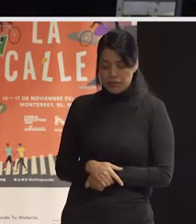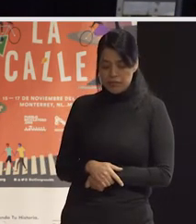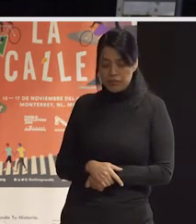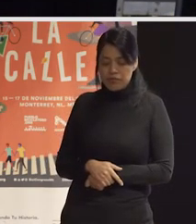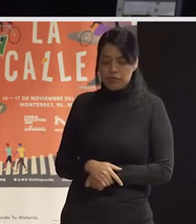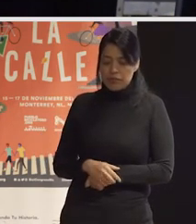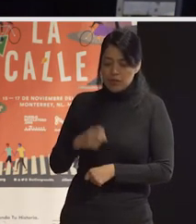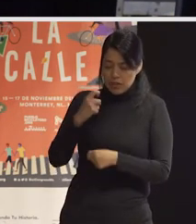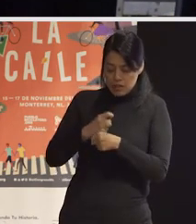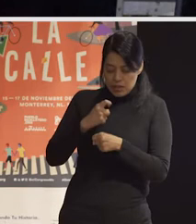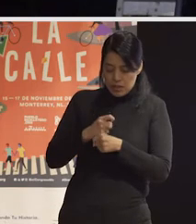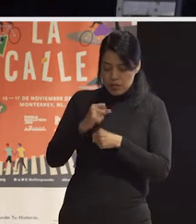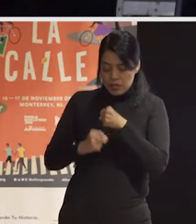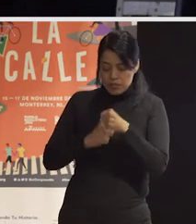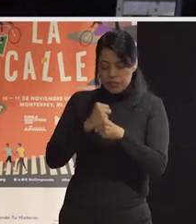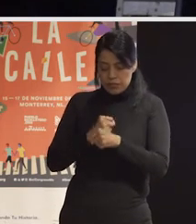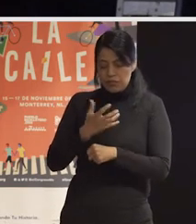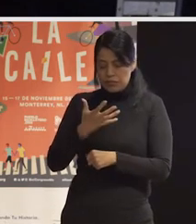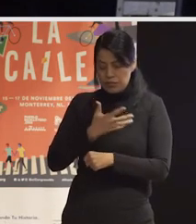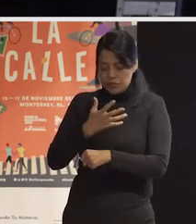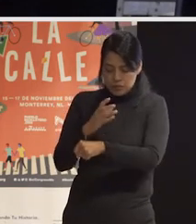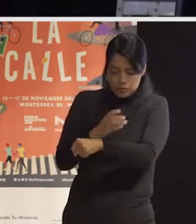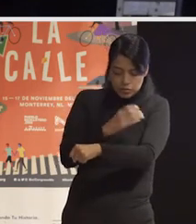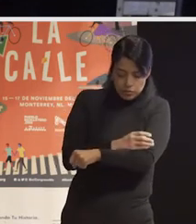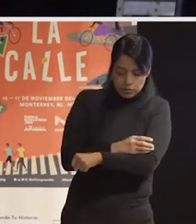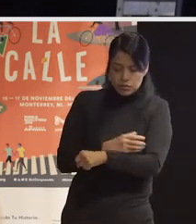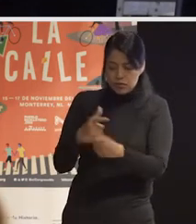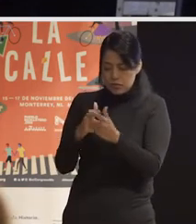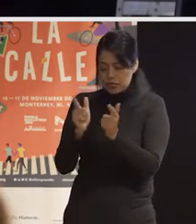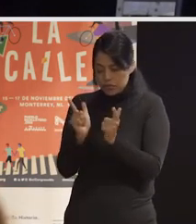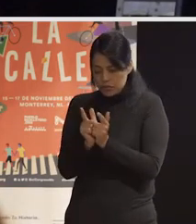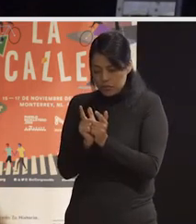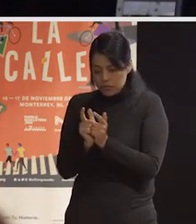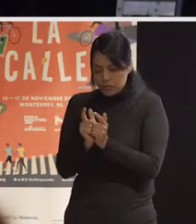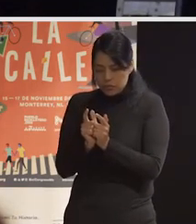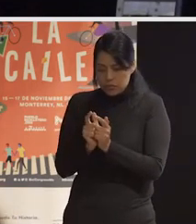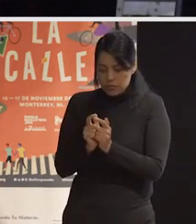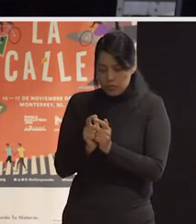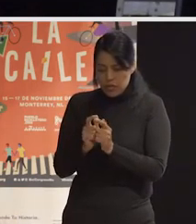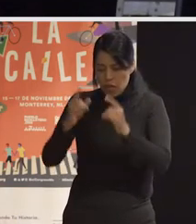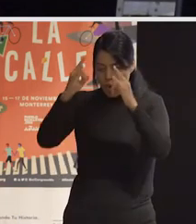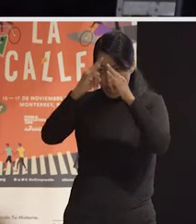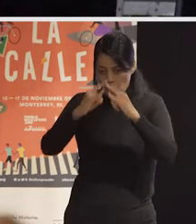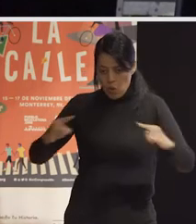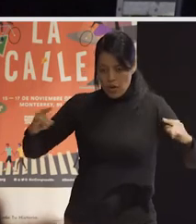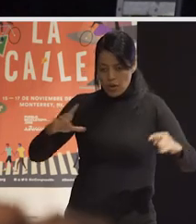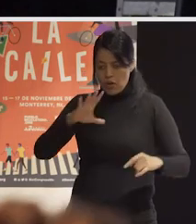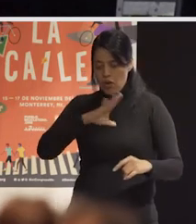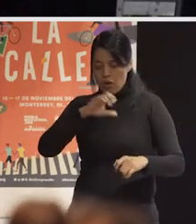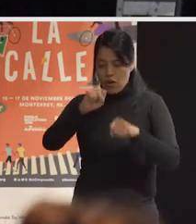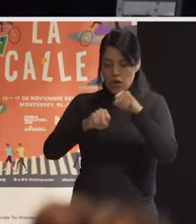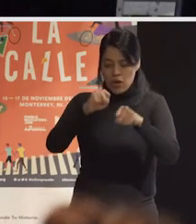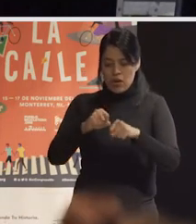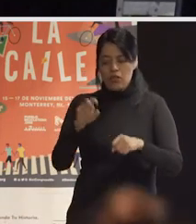en ese primer año también acompañó al grupo como un circo un circo que iba en bici ellos entretuvieron a